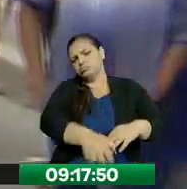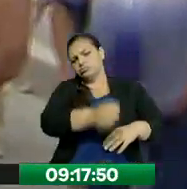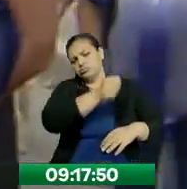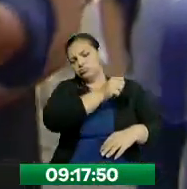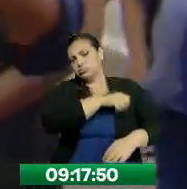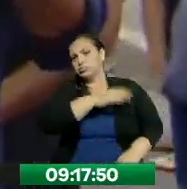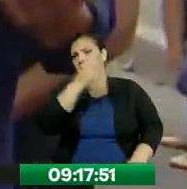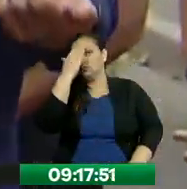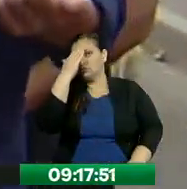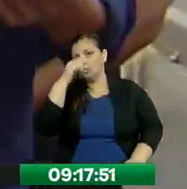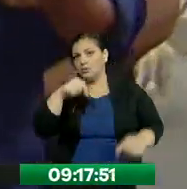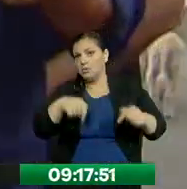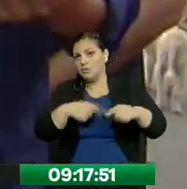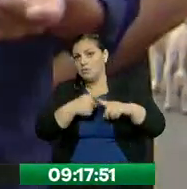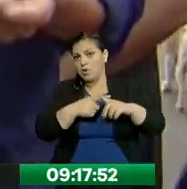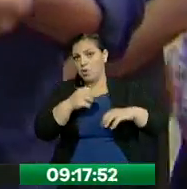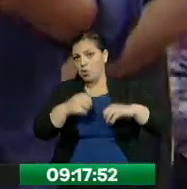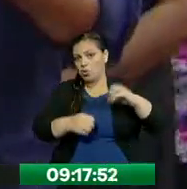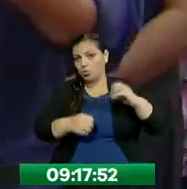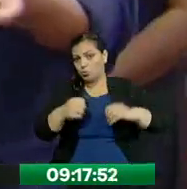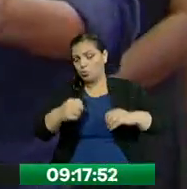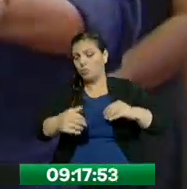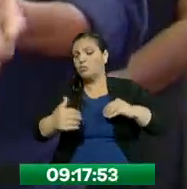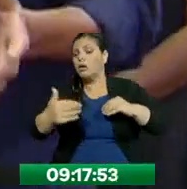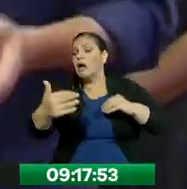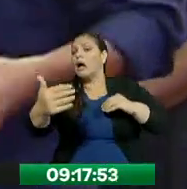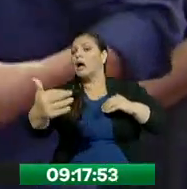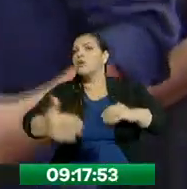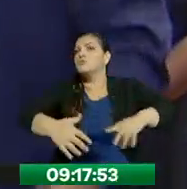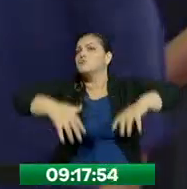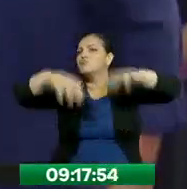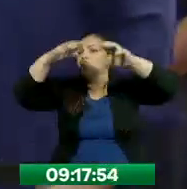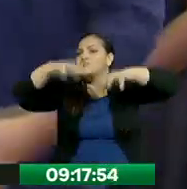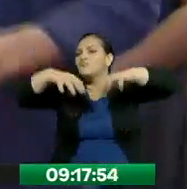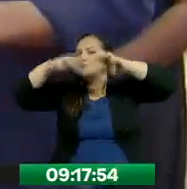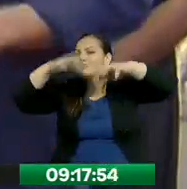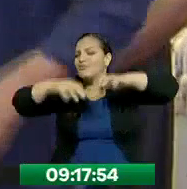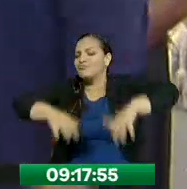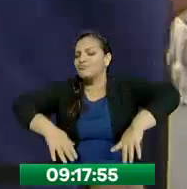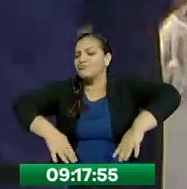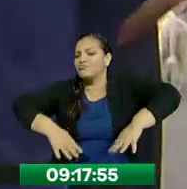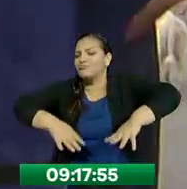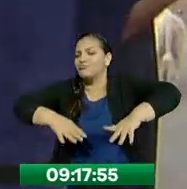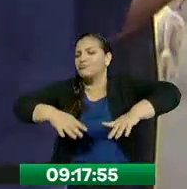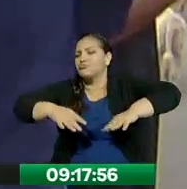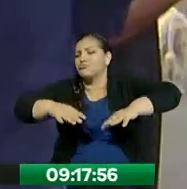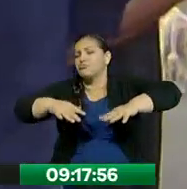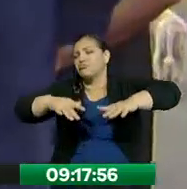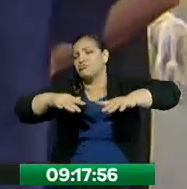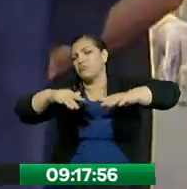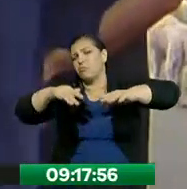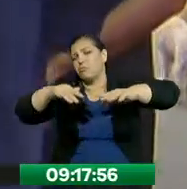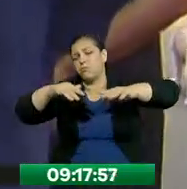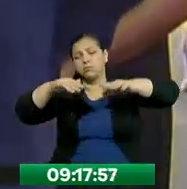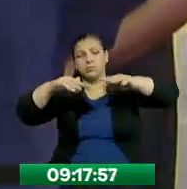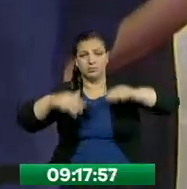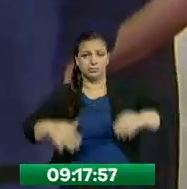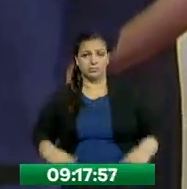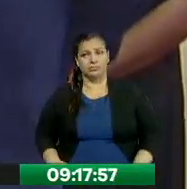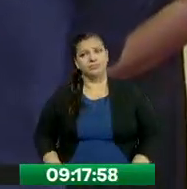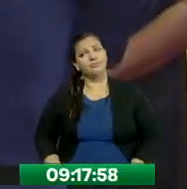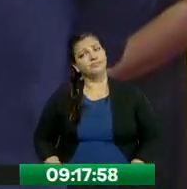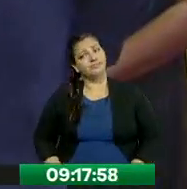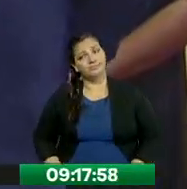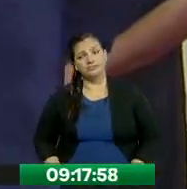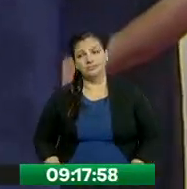las lluvias y vamos a tener el mismo problema del don siempre que nos inundamos. Muy bien, entonces lo que acaba de acotar el caballero, también solicitando un